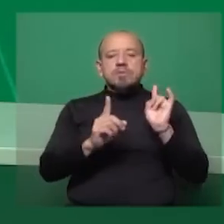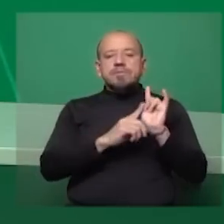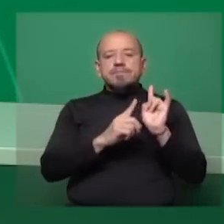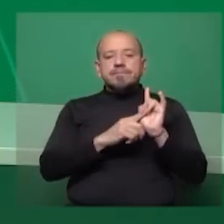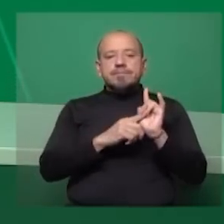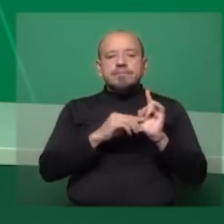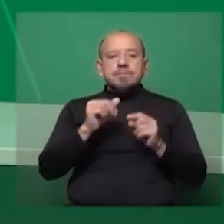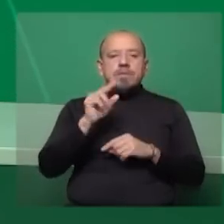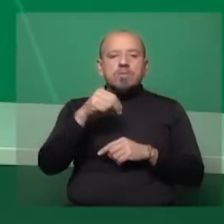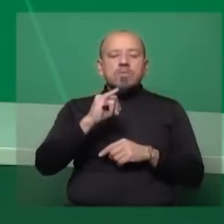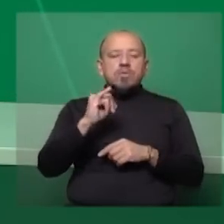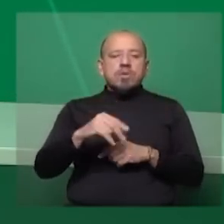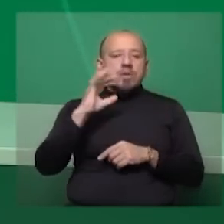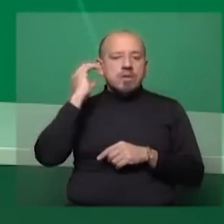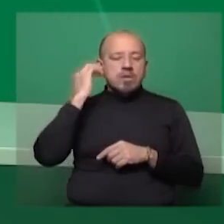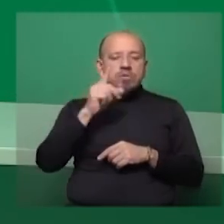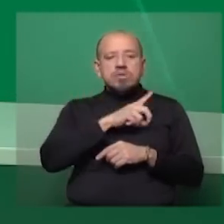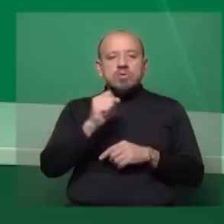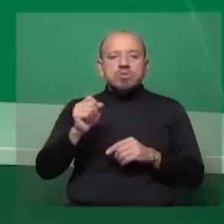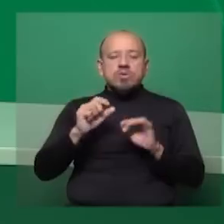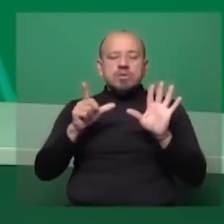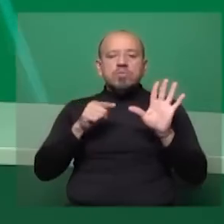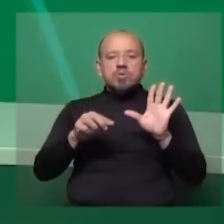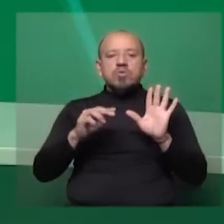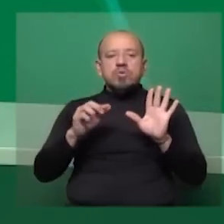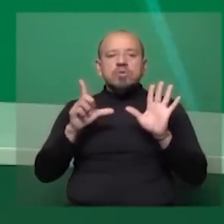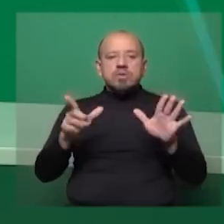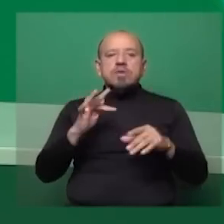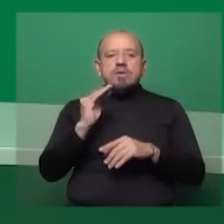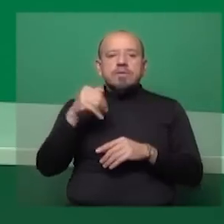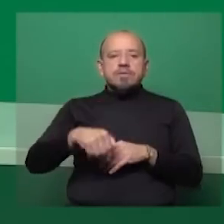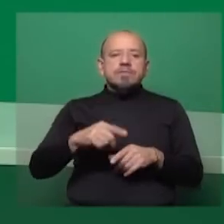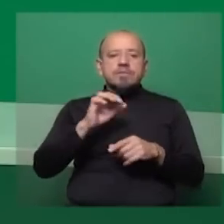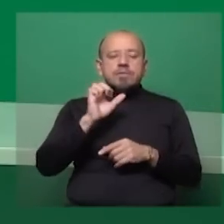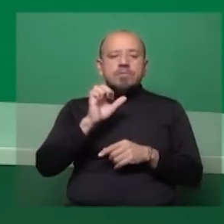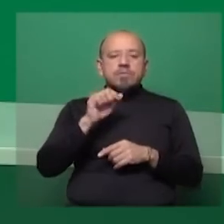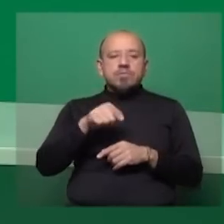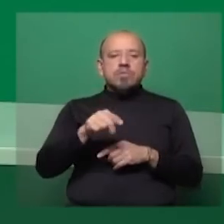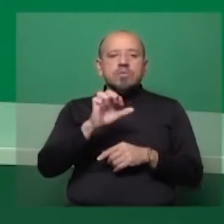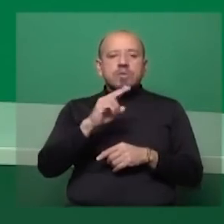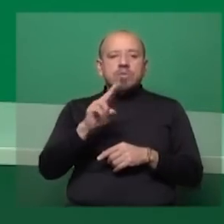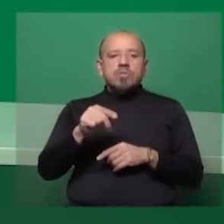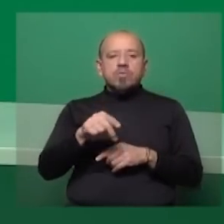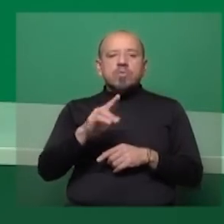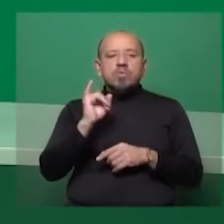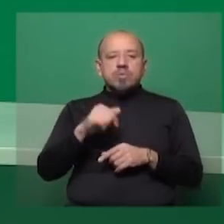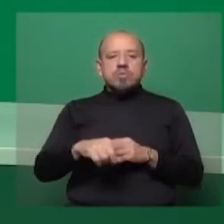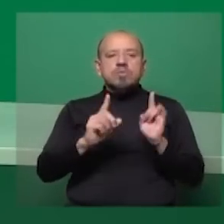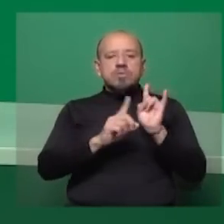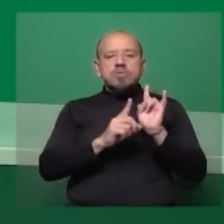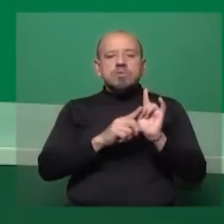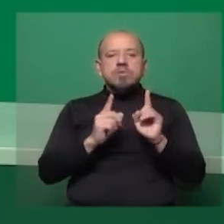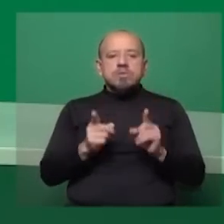escuchan a través de uniradio 107.7 FM o uniradio.edu.uy y nos pueden seguir en vivo por